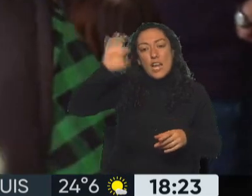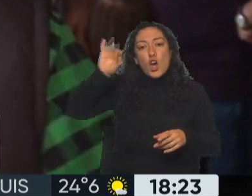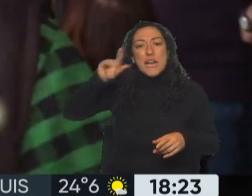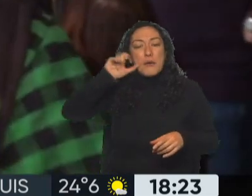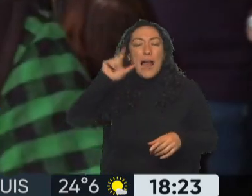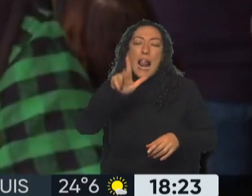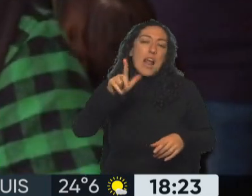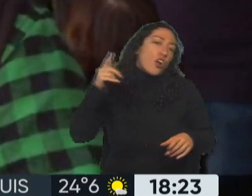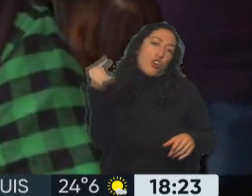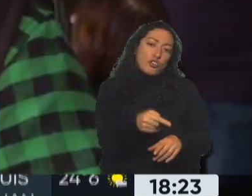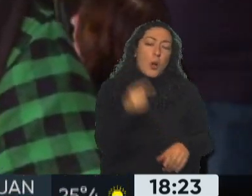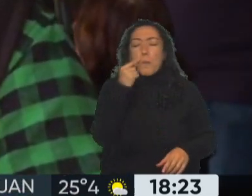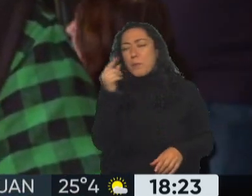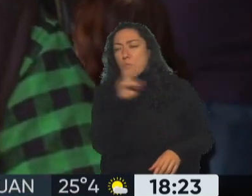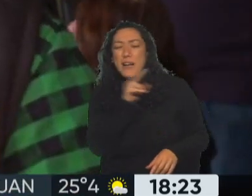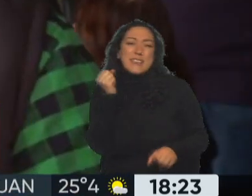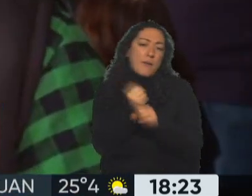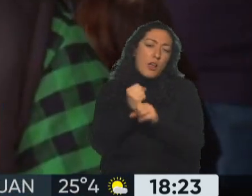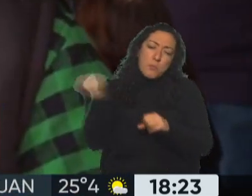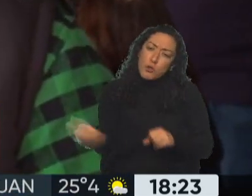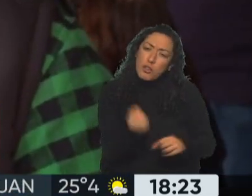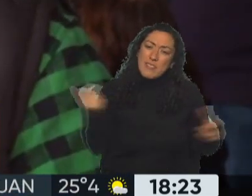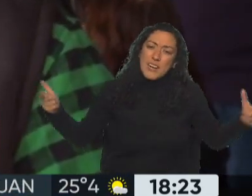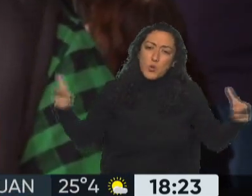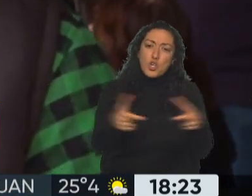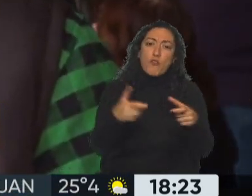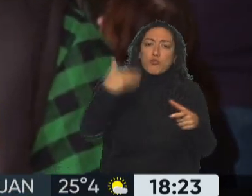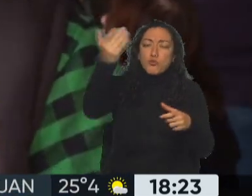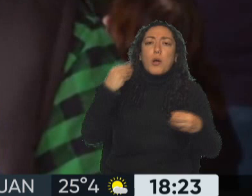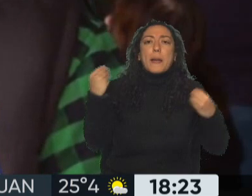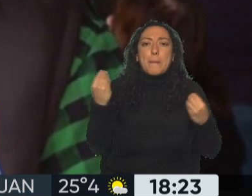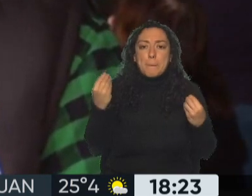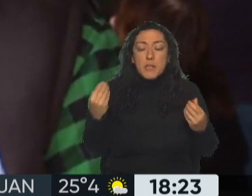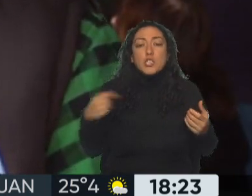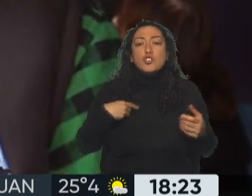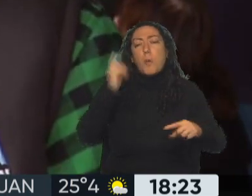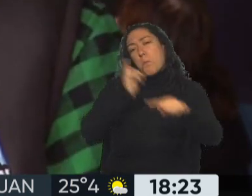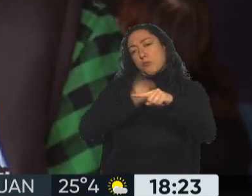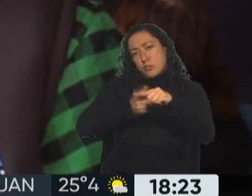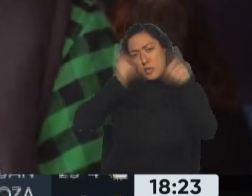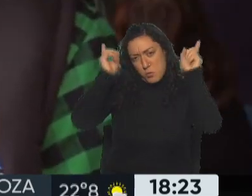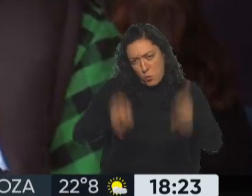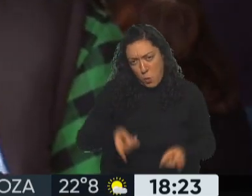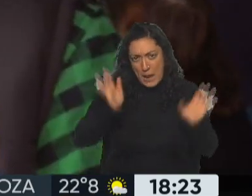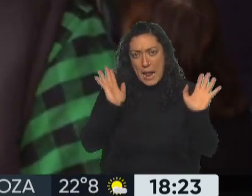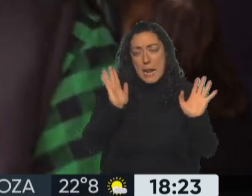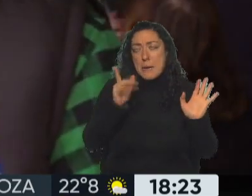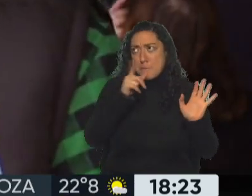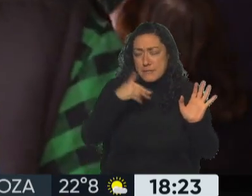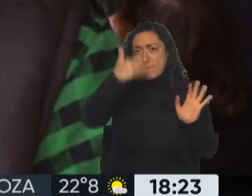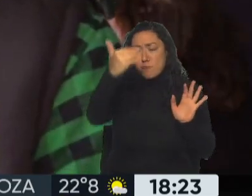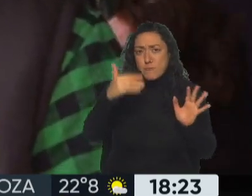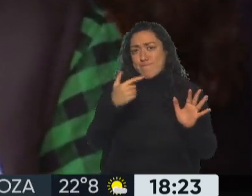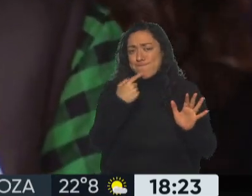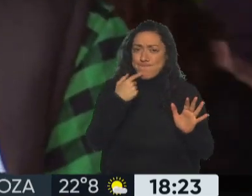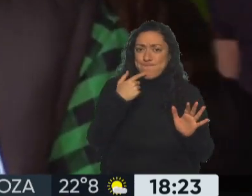Es importante que los trabajadores y las trabajadoras estemos reunidos de cara a lo que puede pasar. Yo no pierdo el optimismo, pese a que el horizonte pareciera